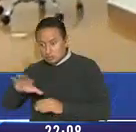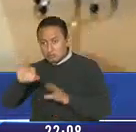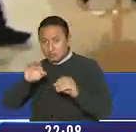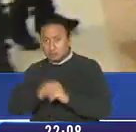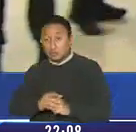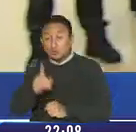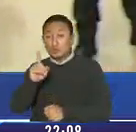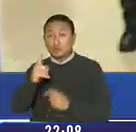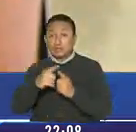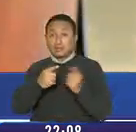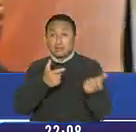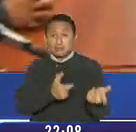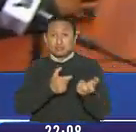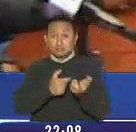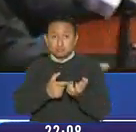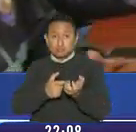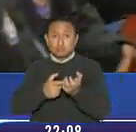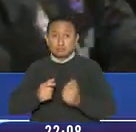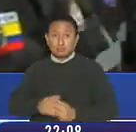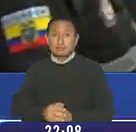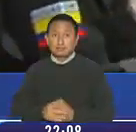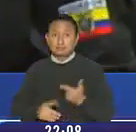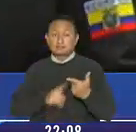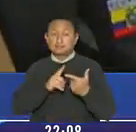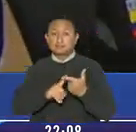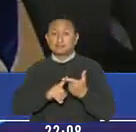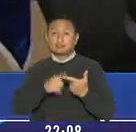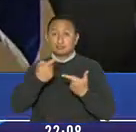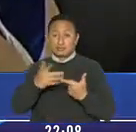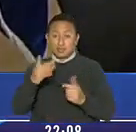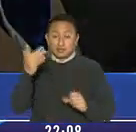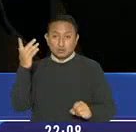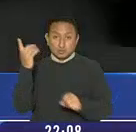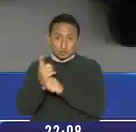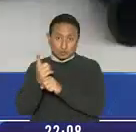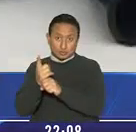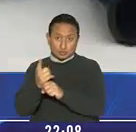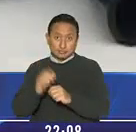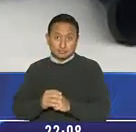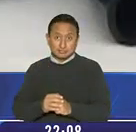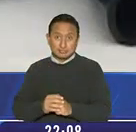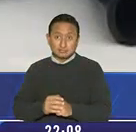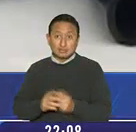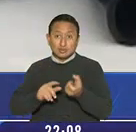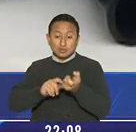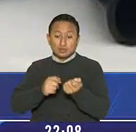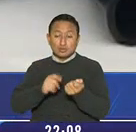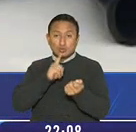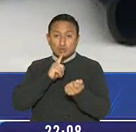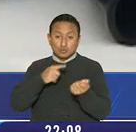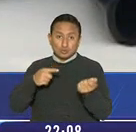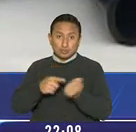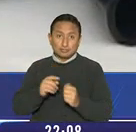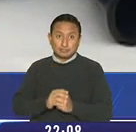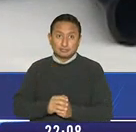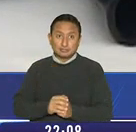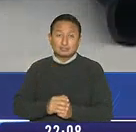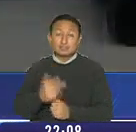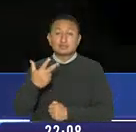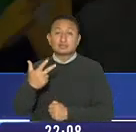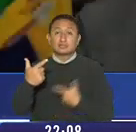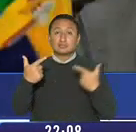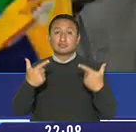una subametralladora calibre 9 milímetros con su respectivo cargador y silenciador. Tres